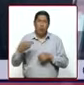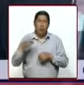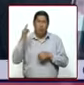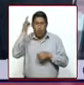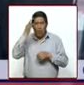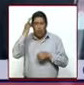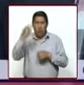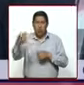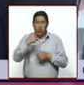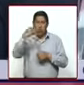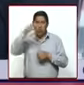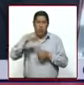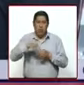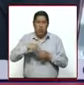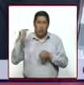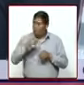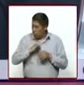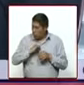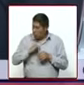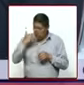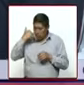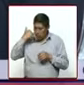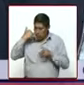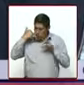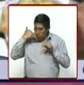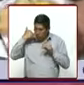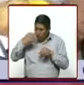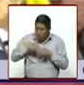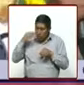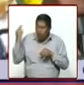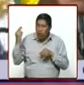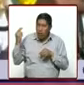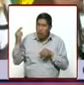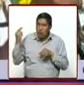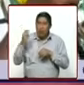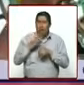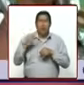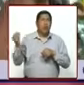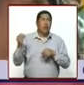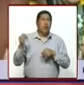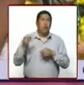mi renuncia. Yo le dije que me iba a renunciar. Quieren ellos que me envíen,